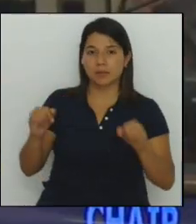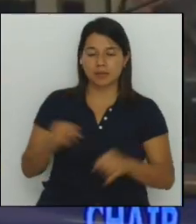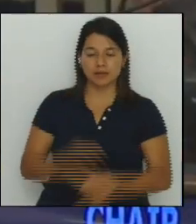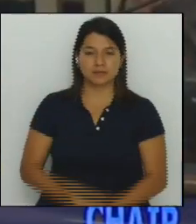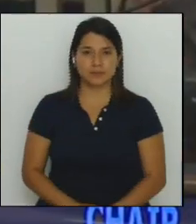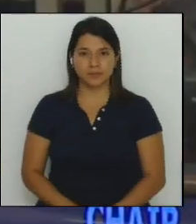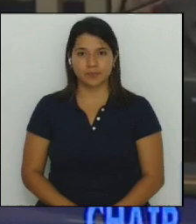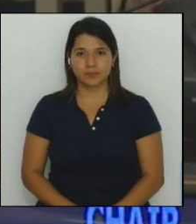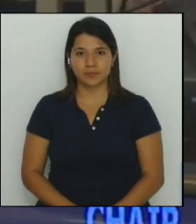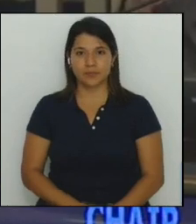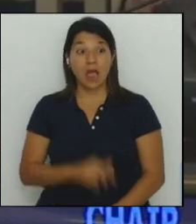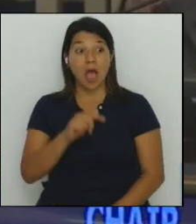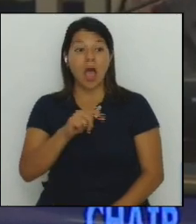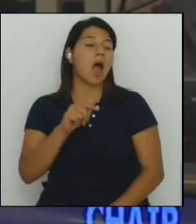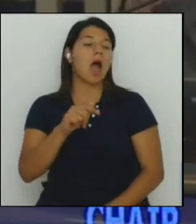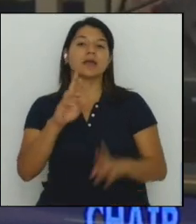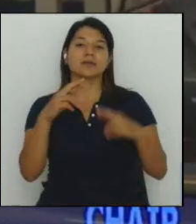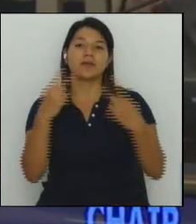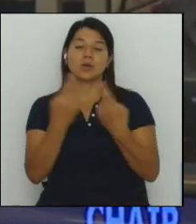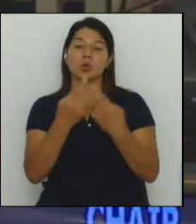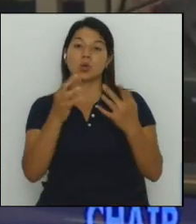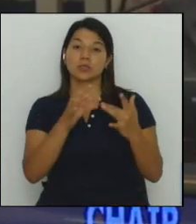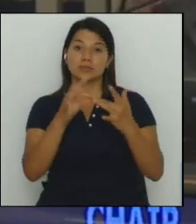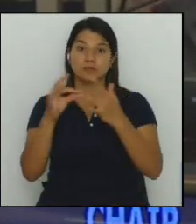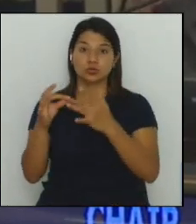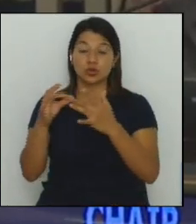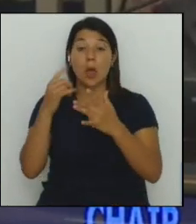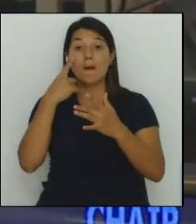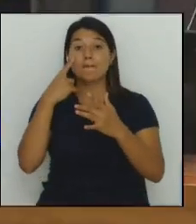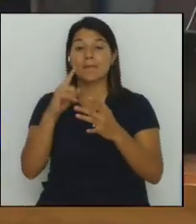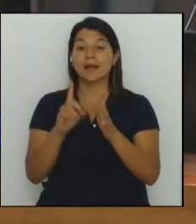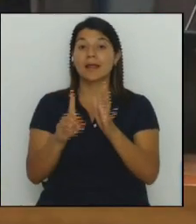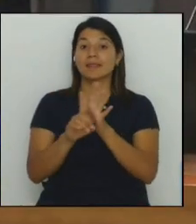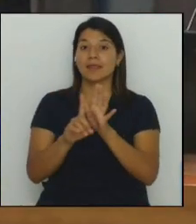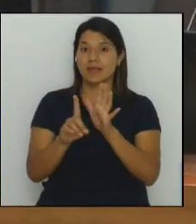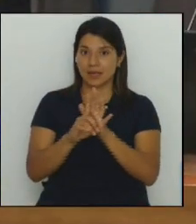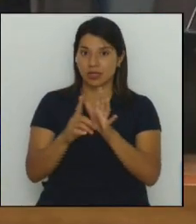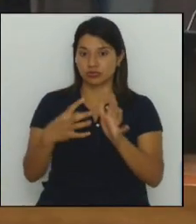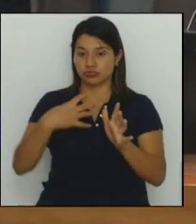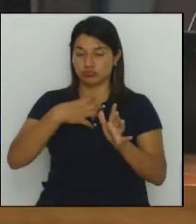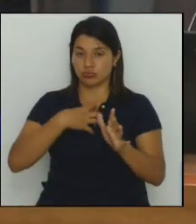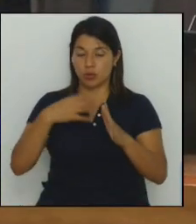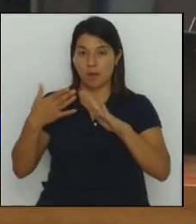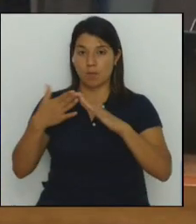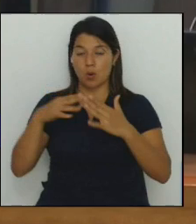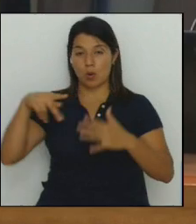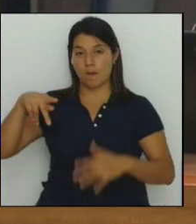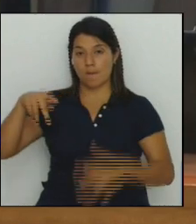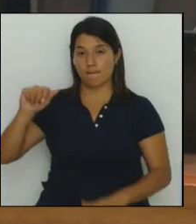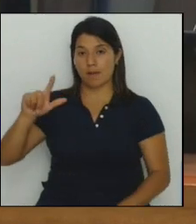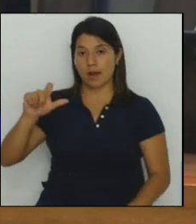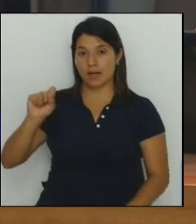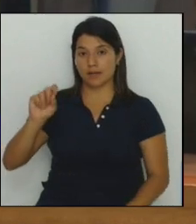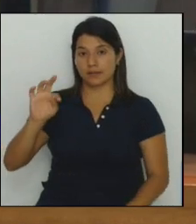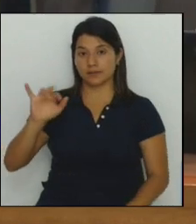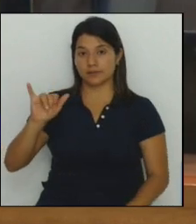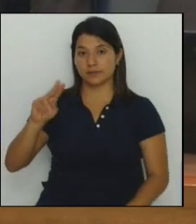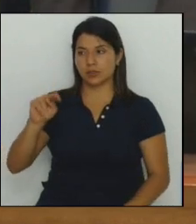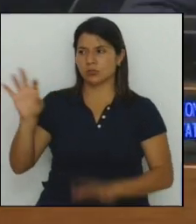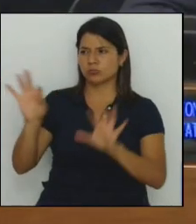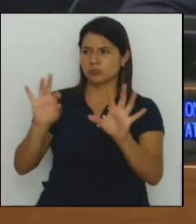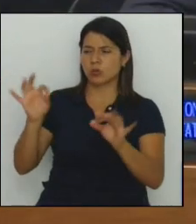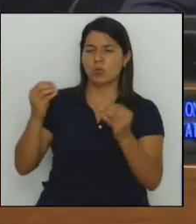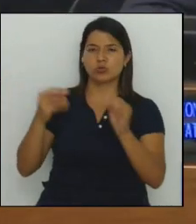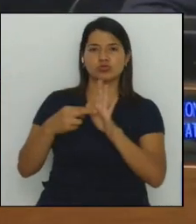del Comité para el Ejercicio de los Derechos Inalienables del Pueblo Palestino estuvieron invitados decenas de embajadores del organismo.